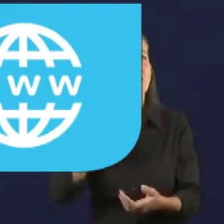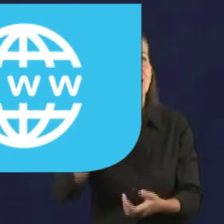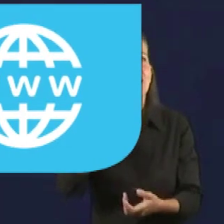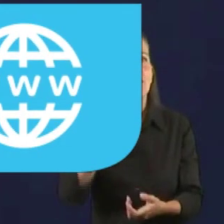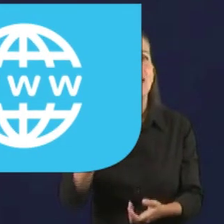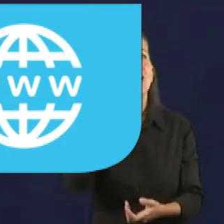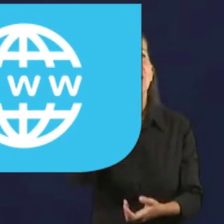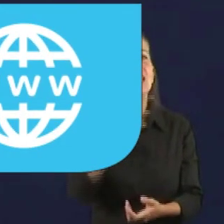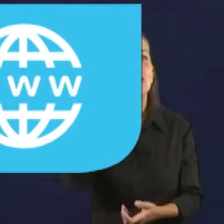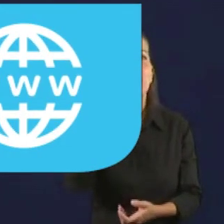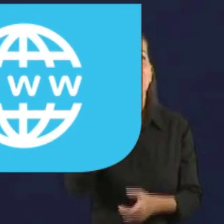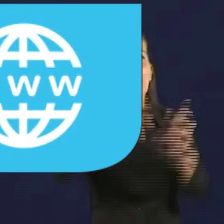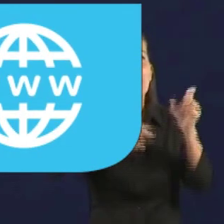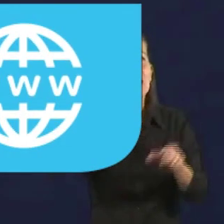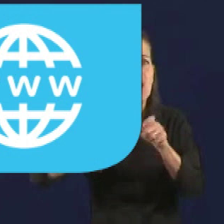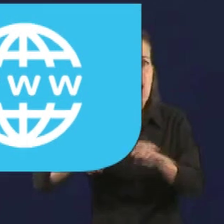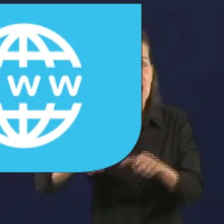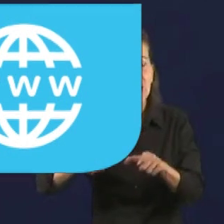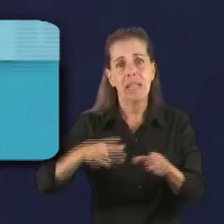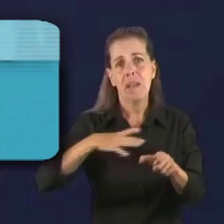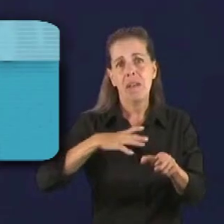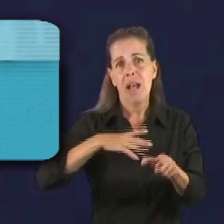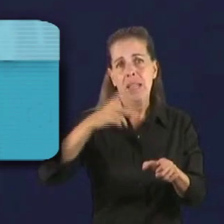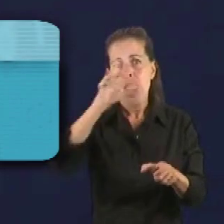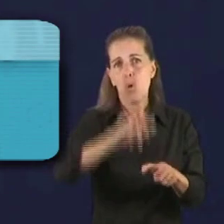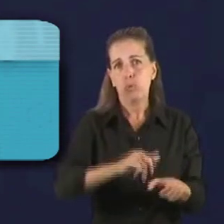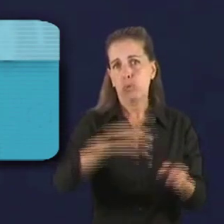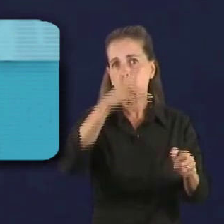personas sin luz en el AMBA y